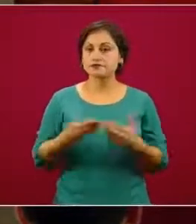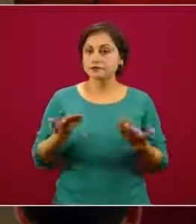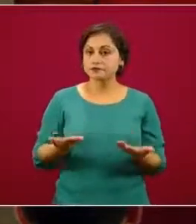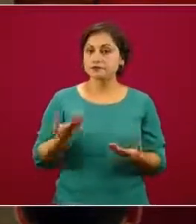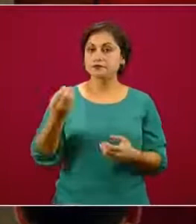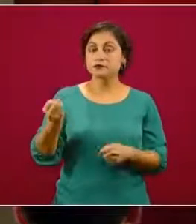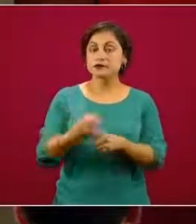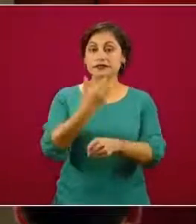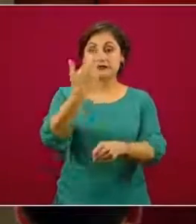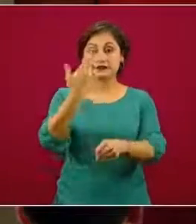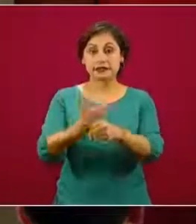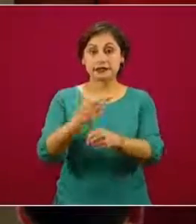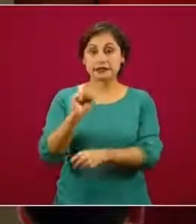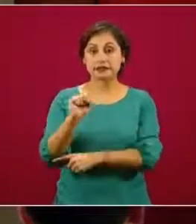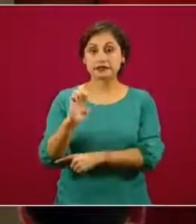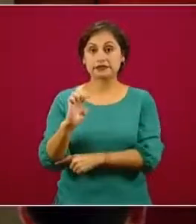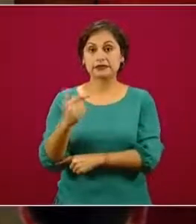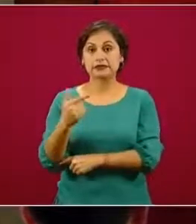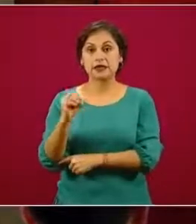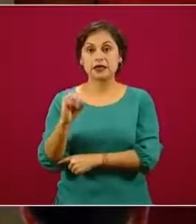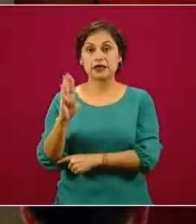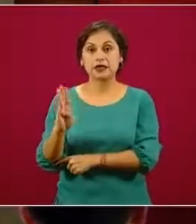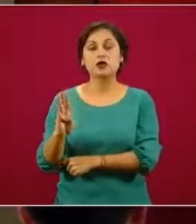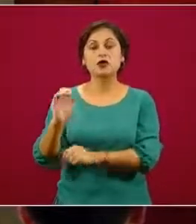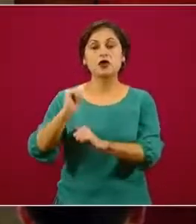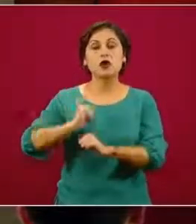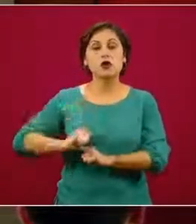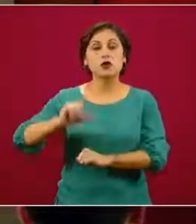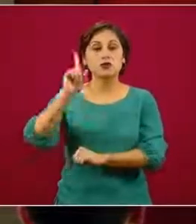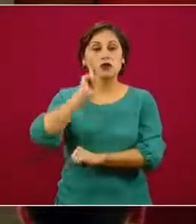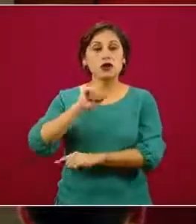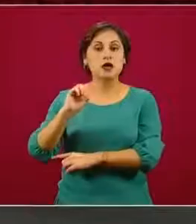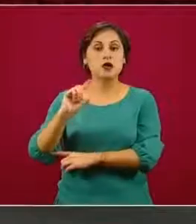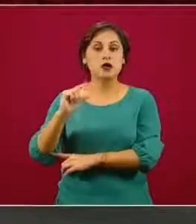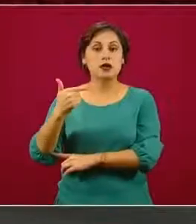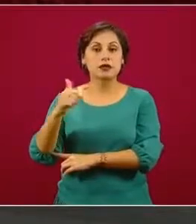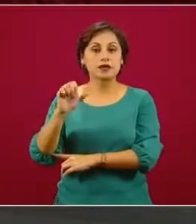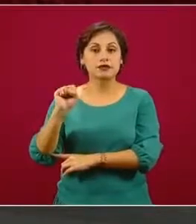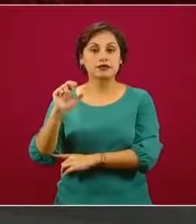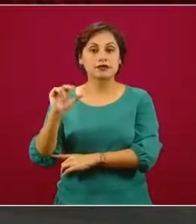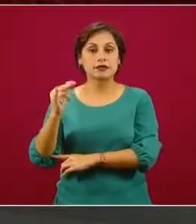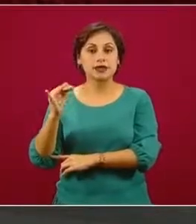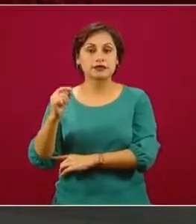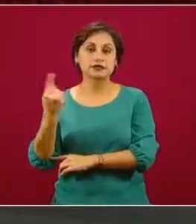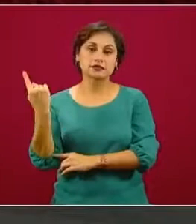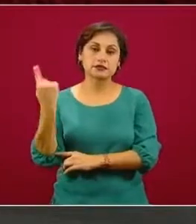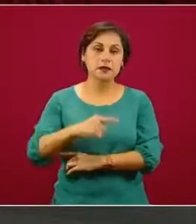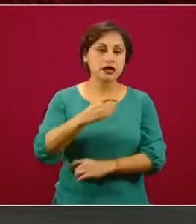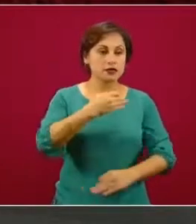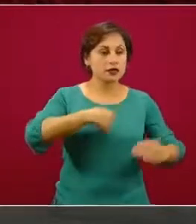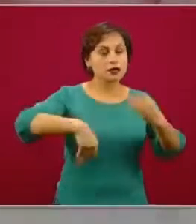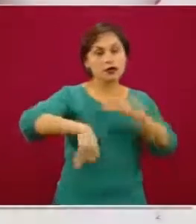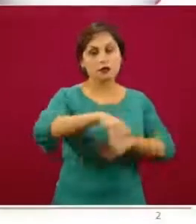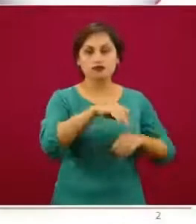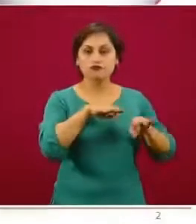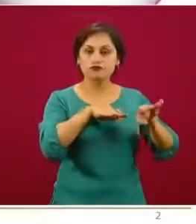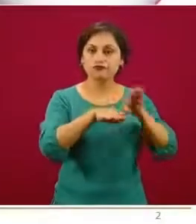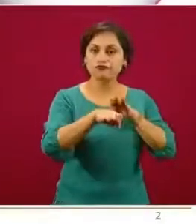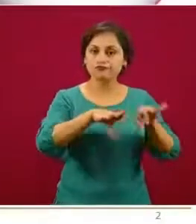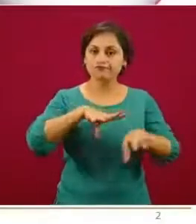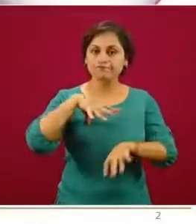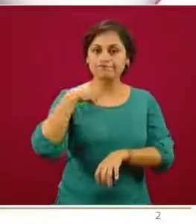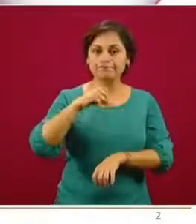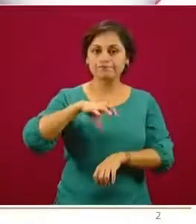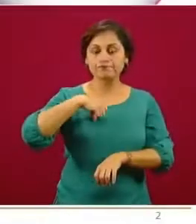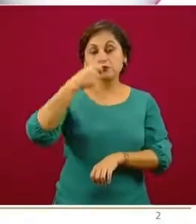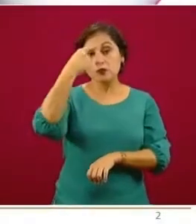de Gobernación, Olga Sánchez Cordero, nos instruyó a que trabajáramos intensamente para disminuir este